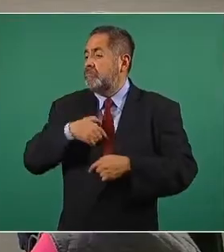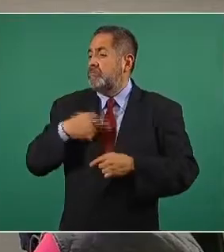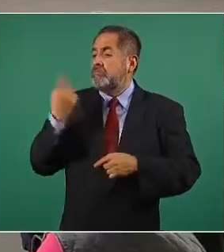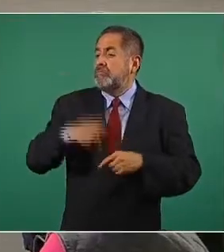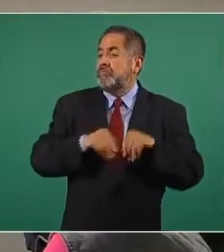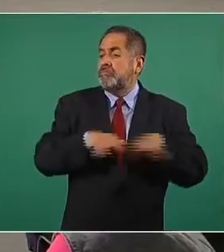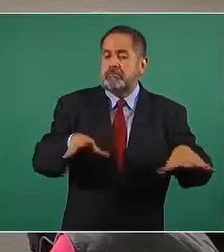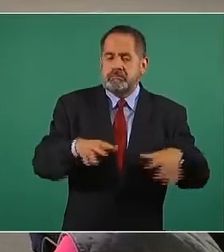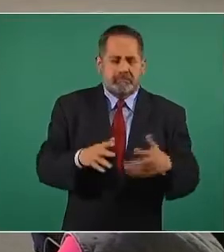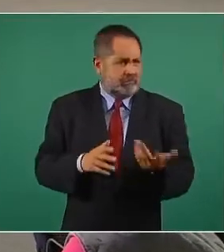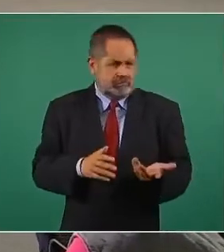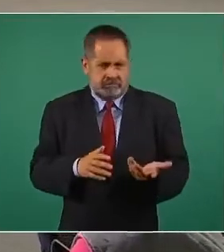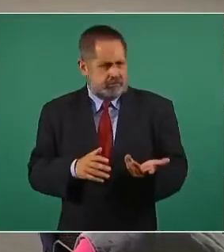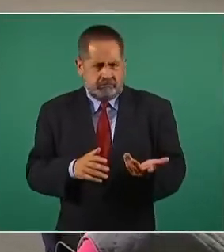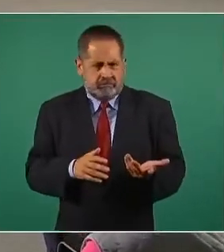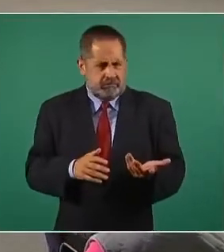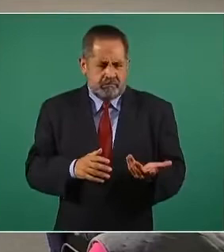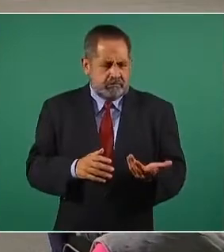de prensa,